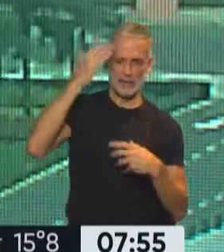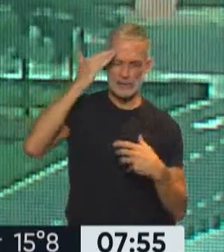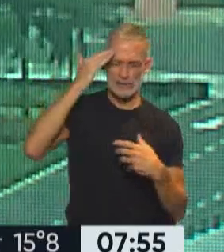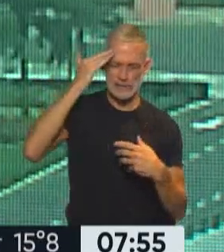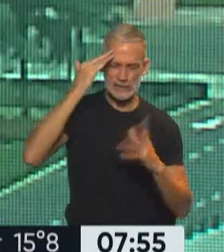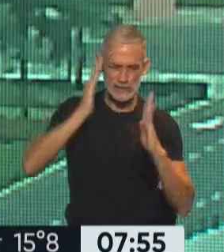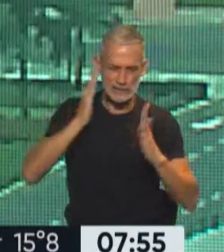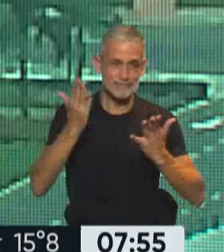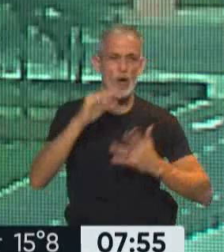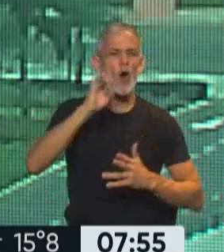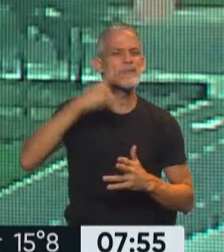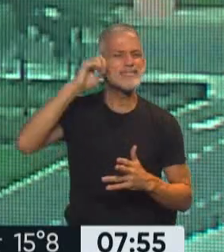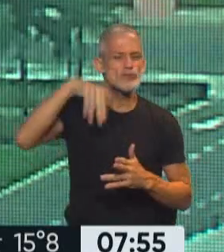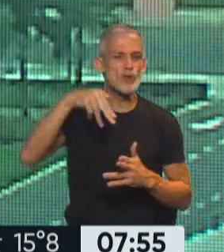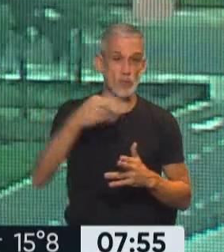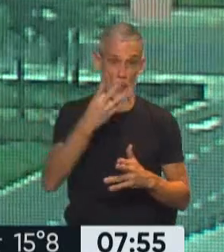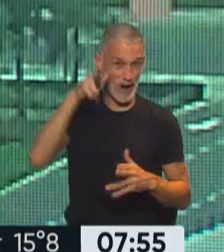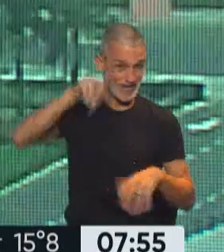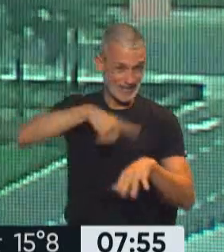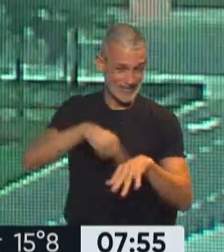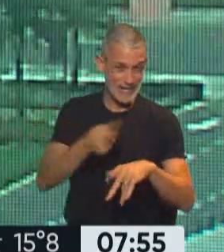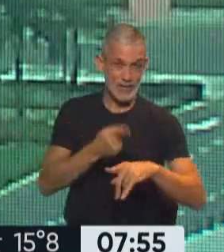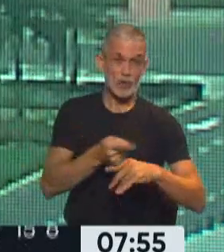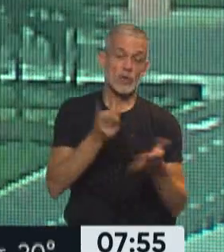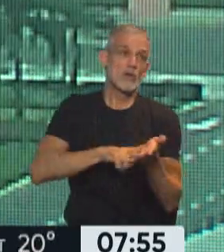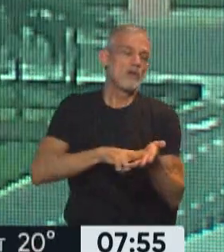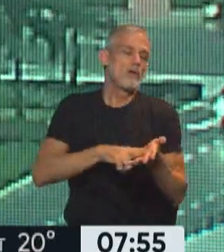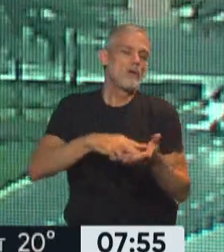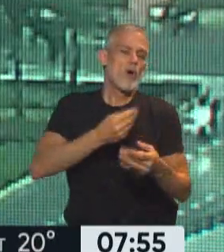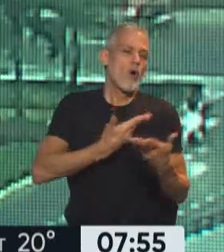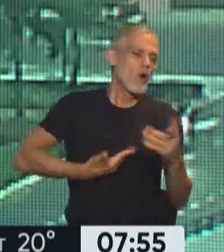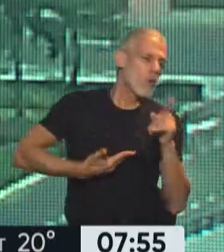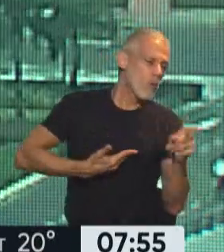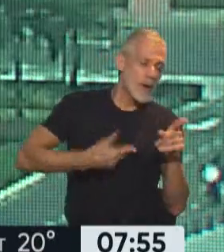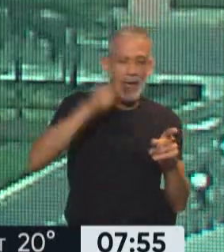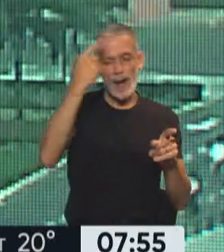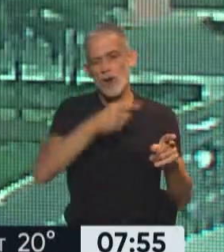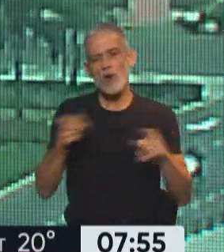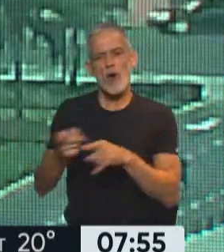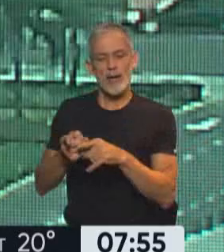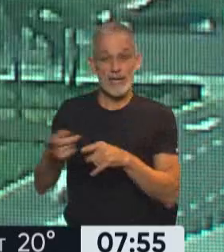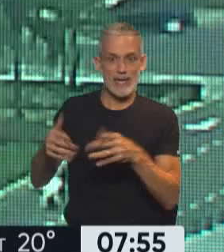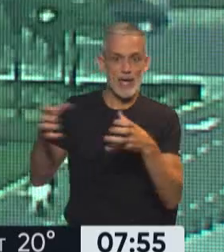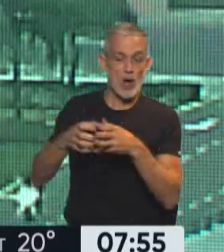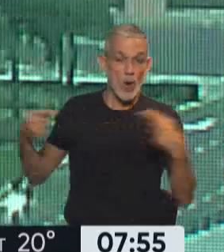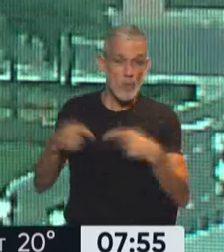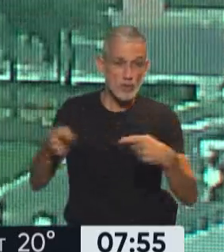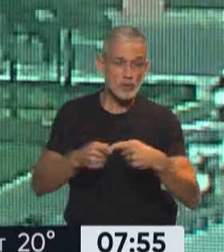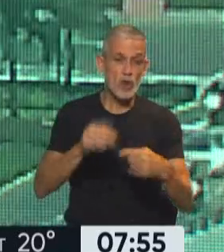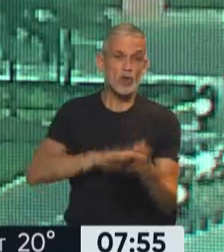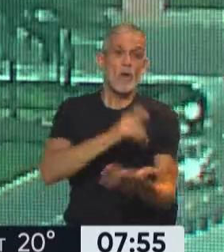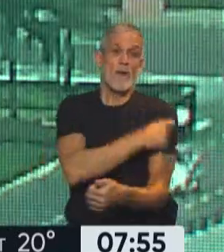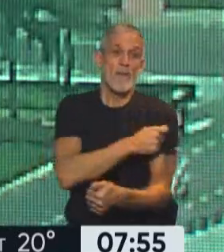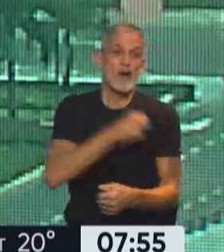usamos esta palabra obsesión? Porque en las últimas 48 horas fue repetida por oficialismo y oposición para referirse a las vacunas